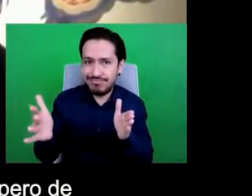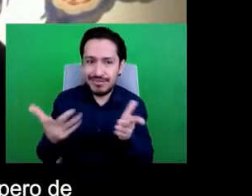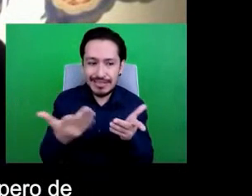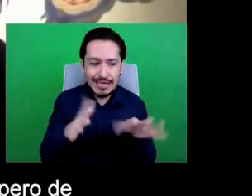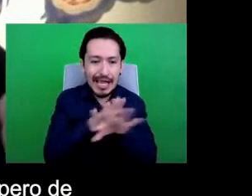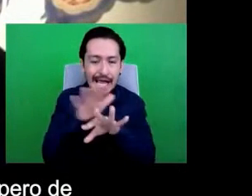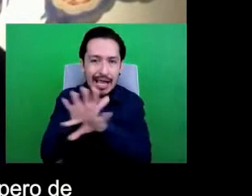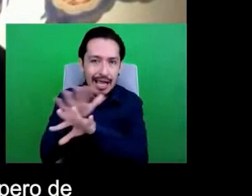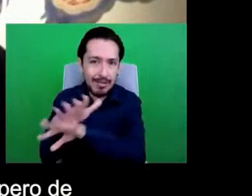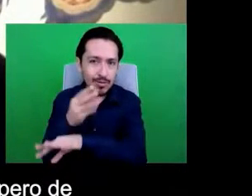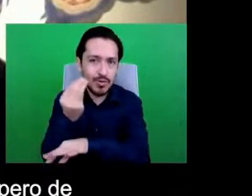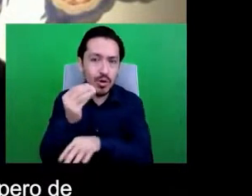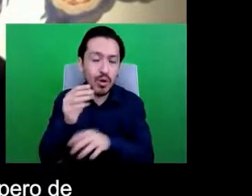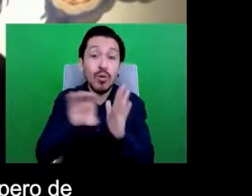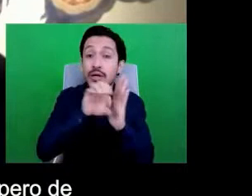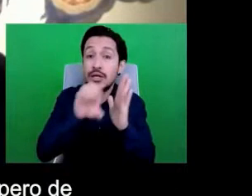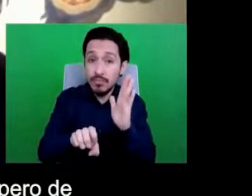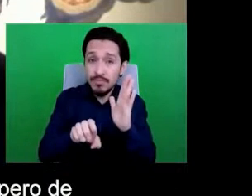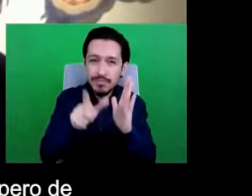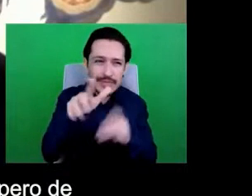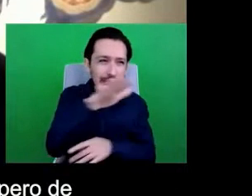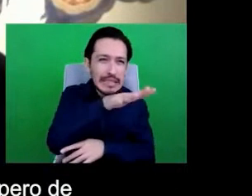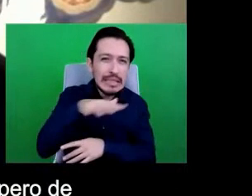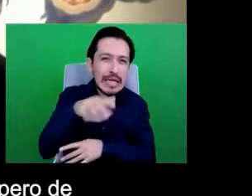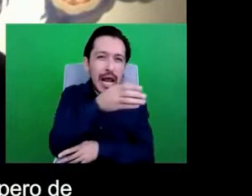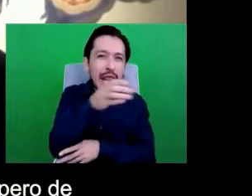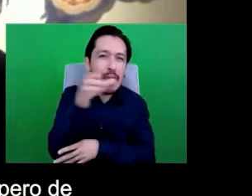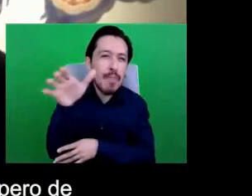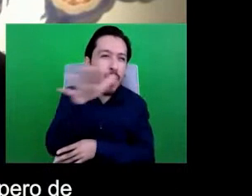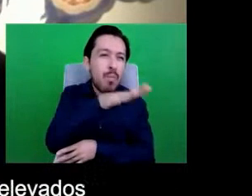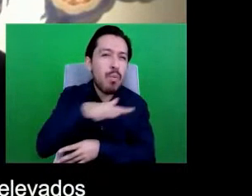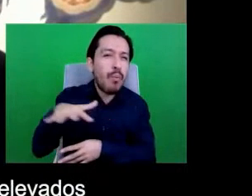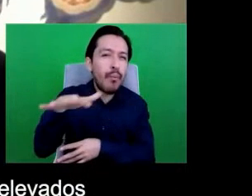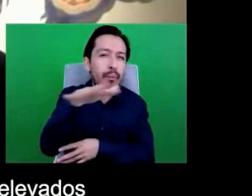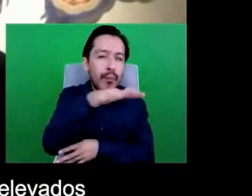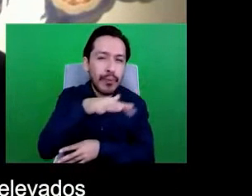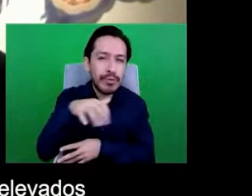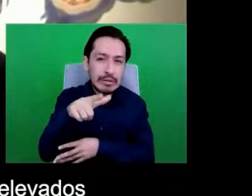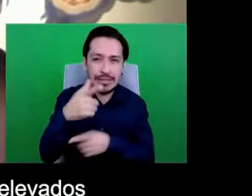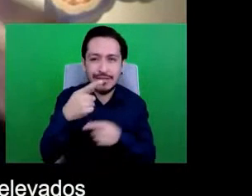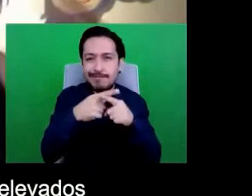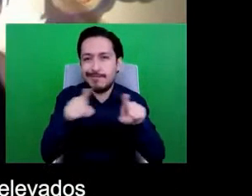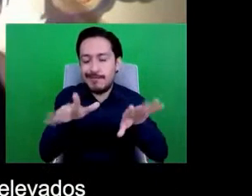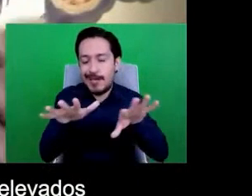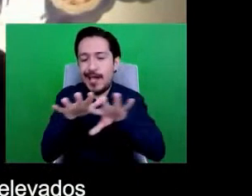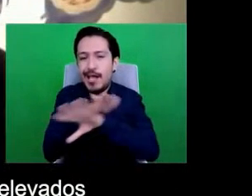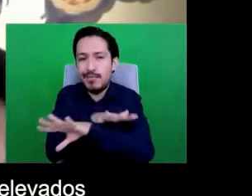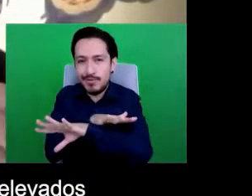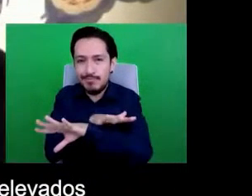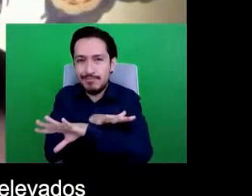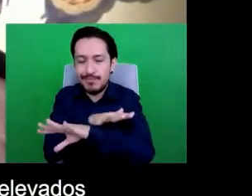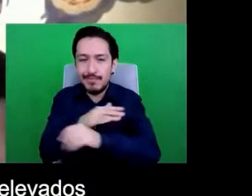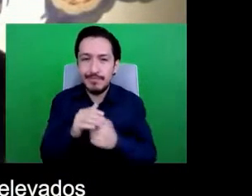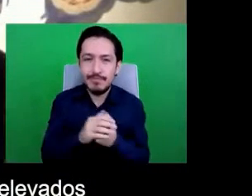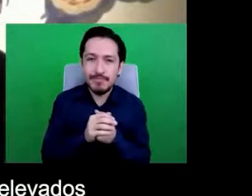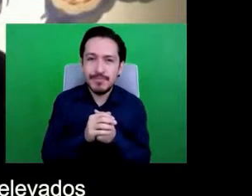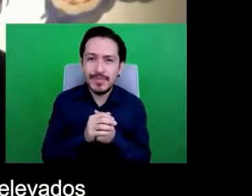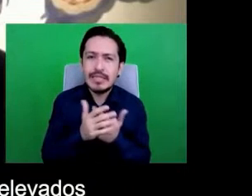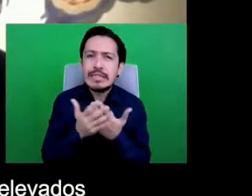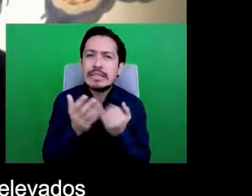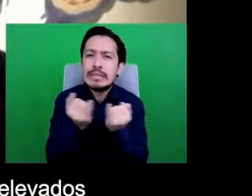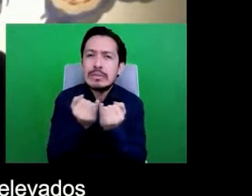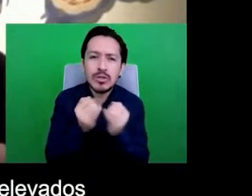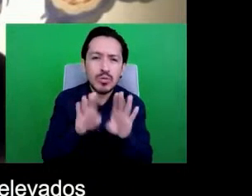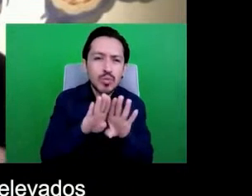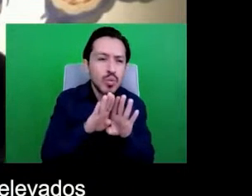siendo uno de los más grandes, pero de igual forma nos estamos enfrentando a una creciente desigualdad,